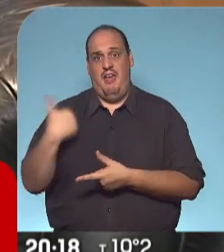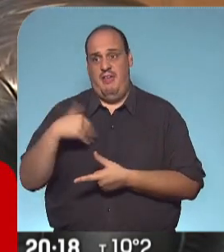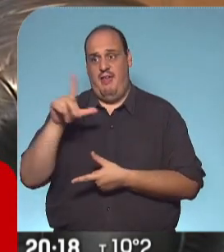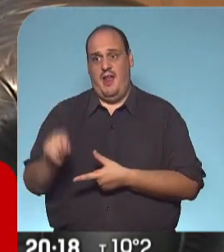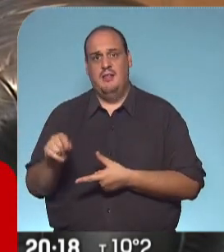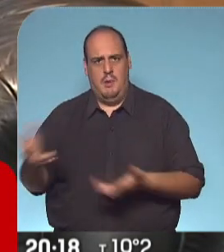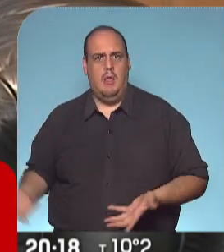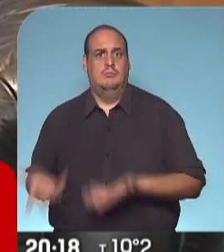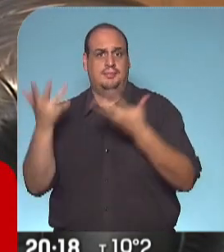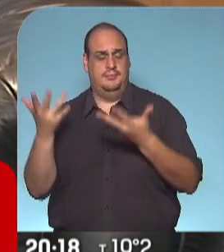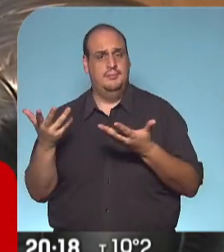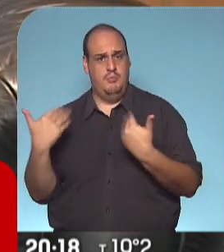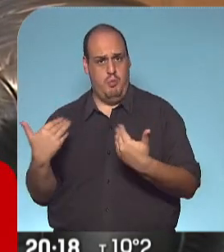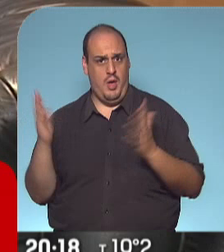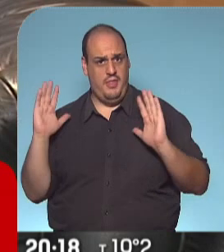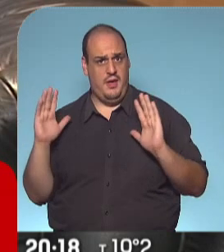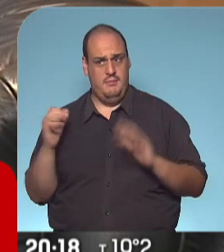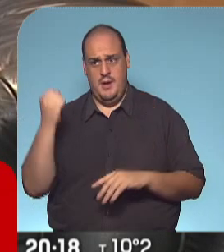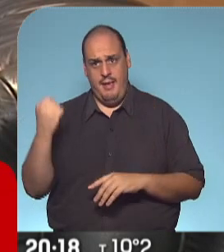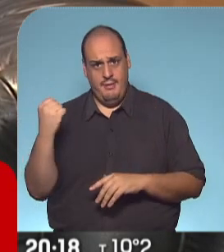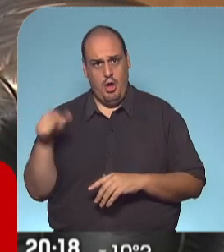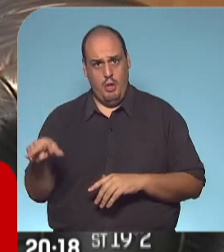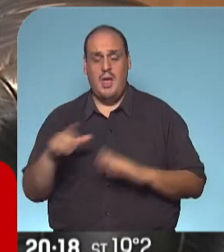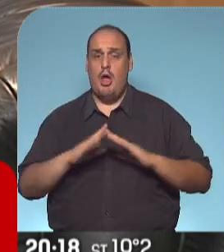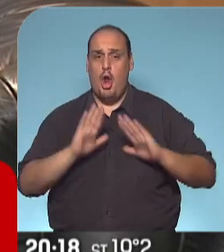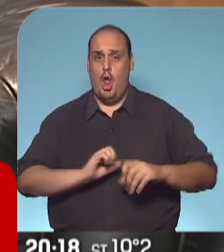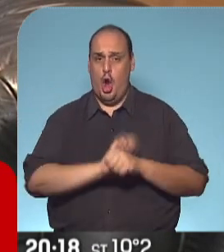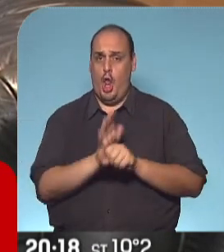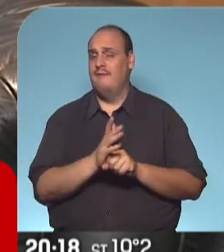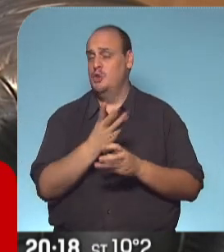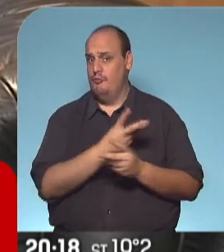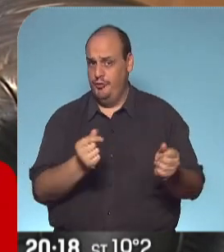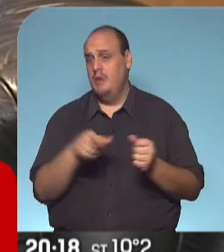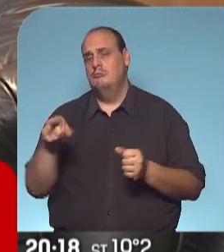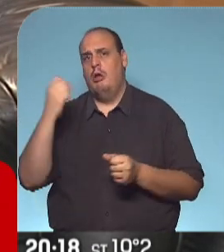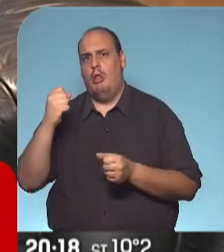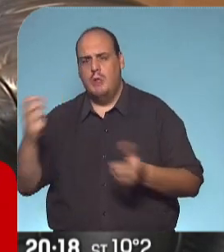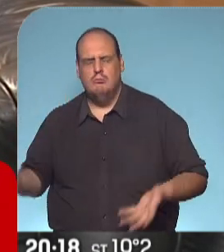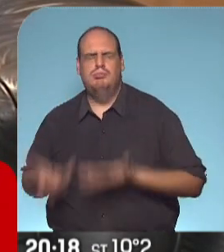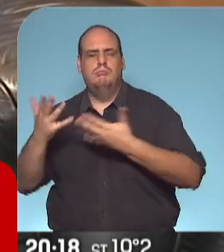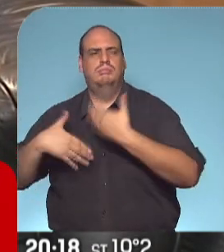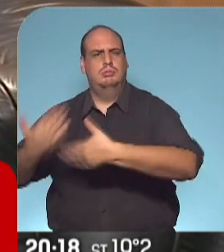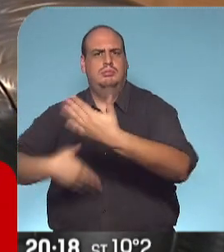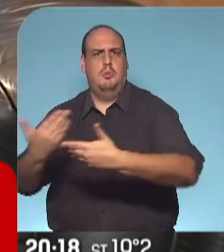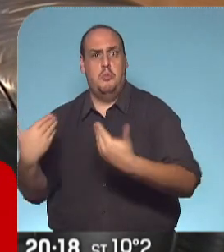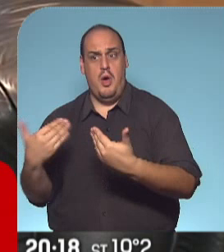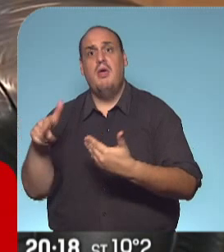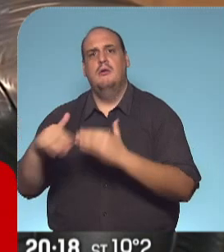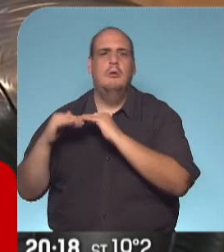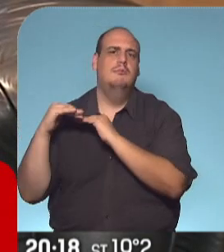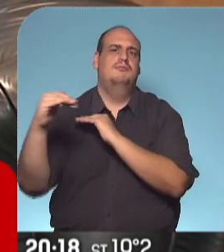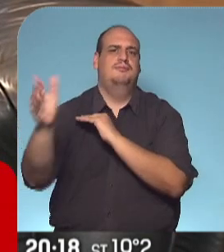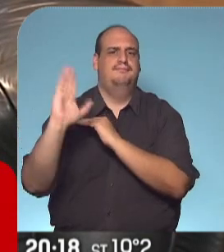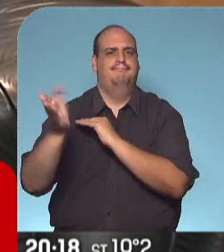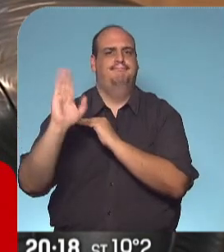pueda poner de pie, para que la economía, una vez pasado el coronavirus, pueda volver a crecer y que ese crecimiento se pueda sostener en el